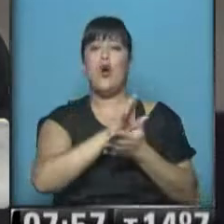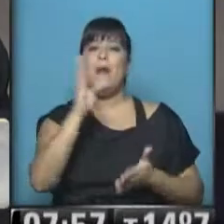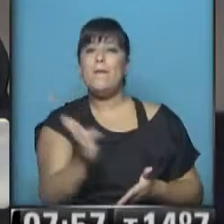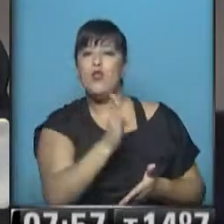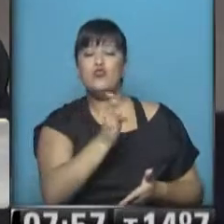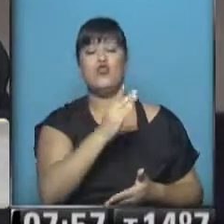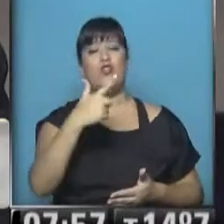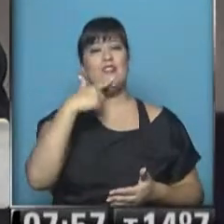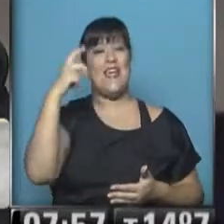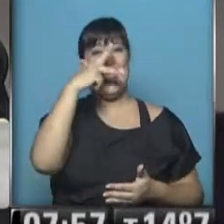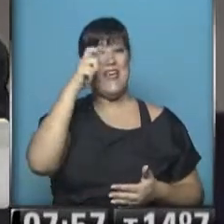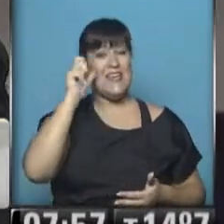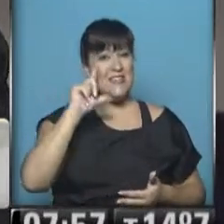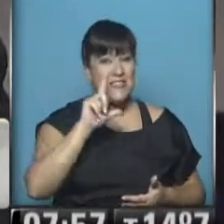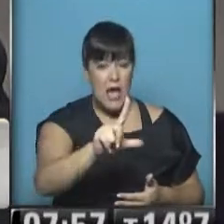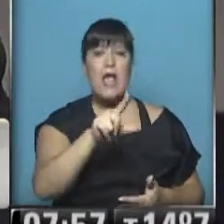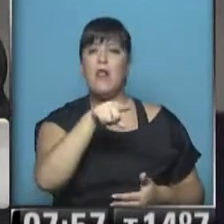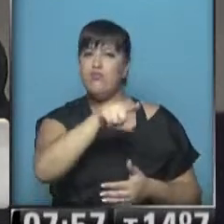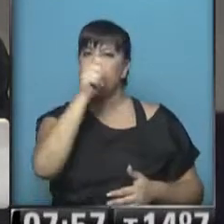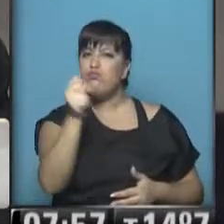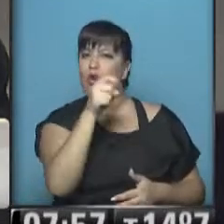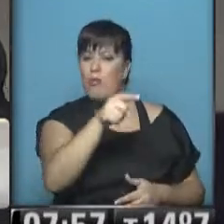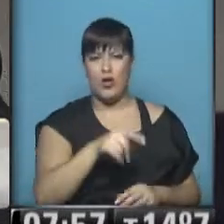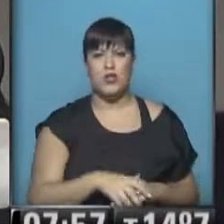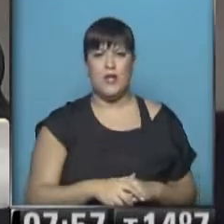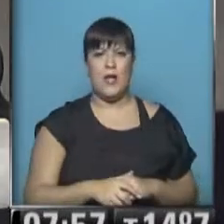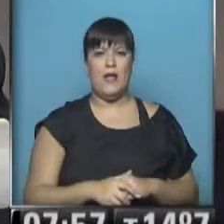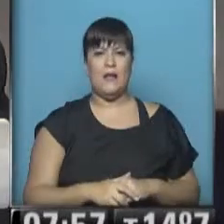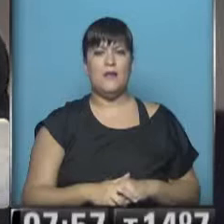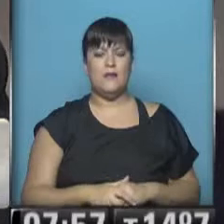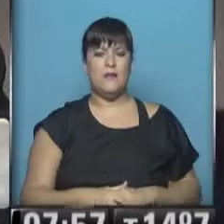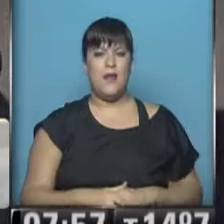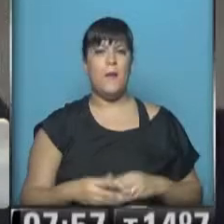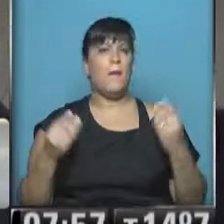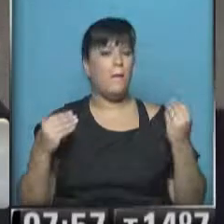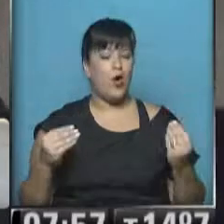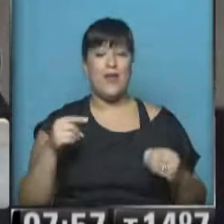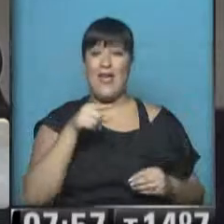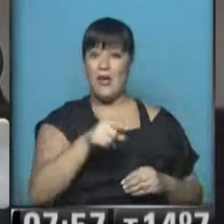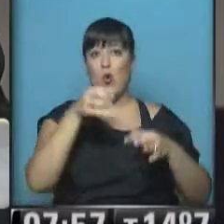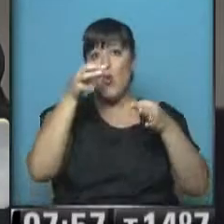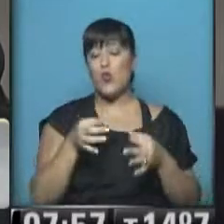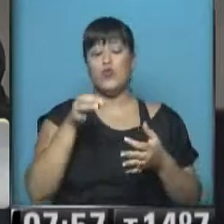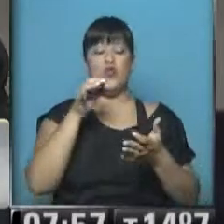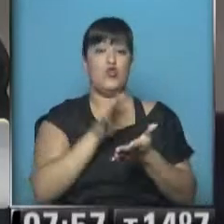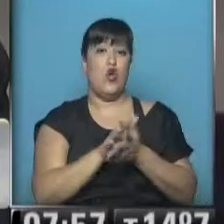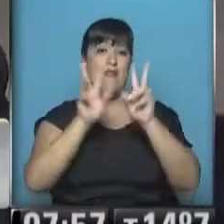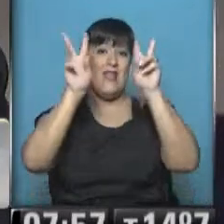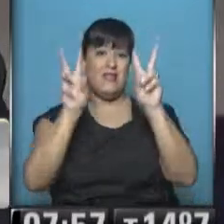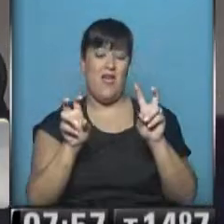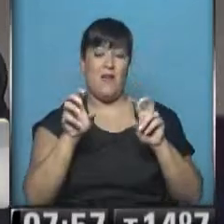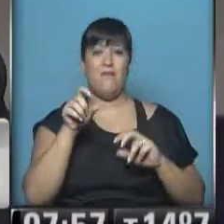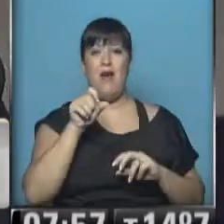es uno de los grandes protagonistas de esta crisis internacional del petróleo porque justamente en el tema de qué